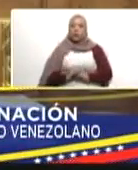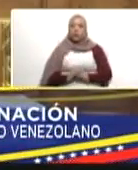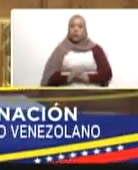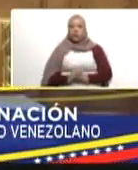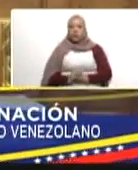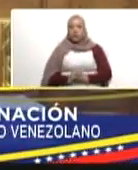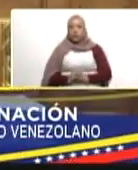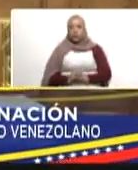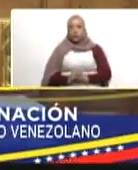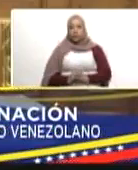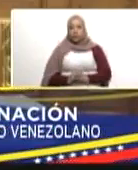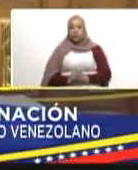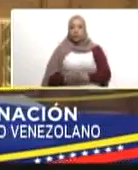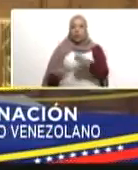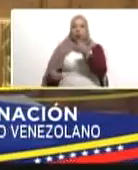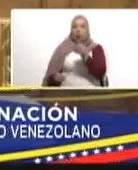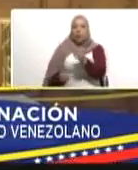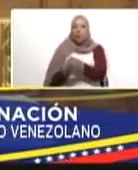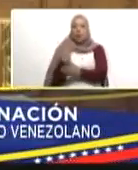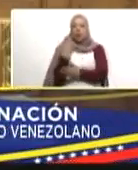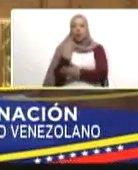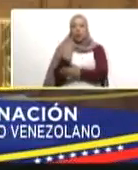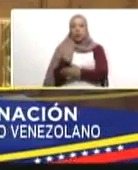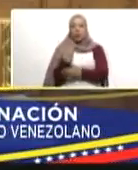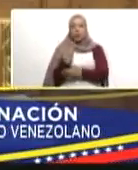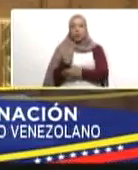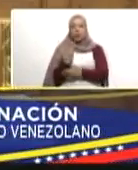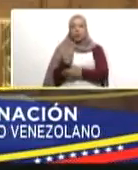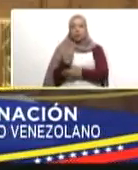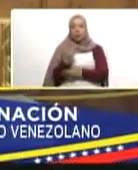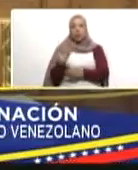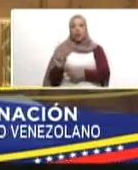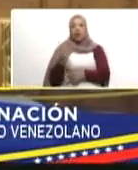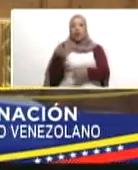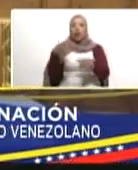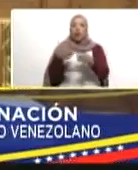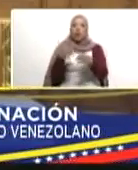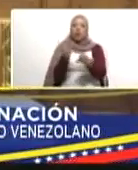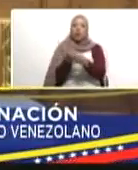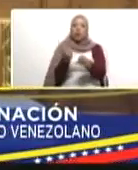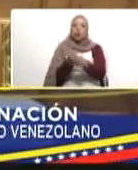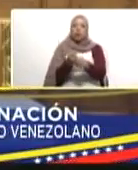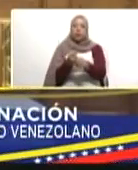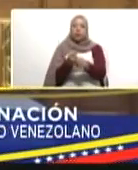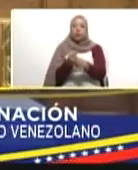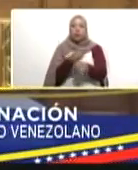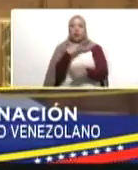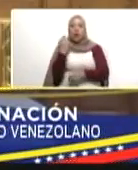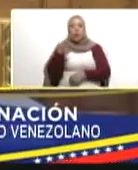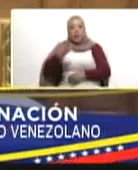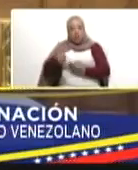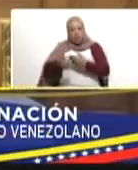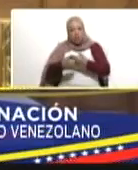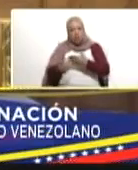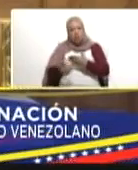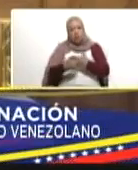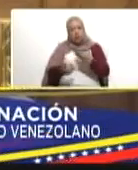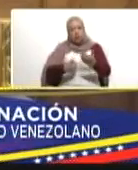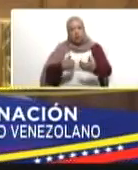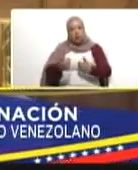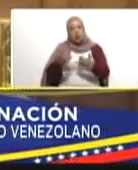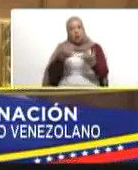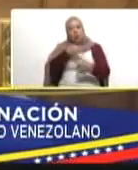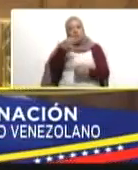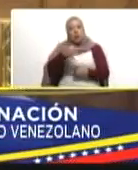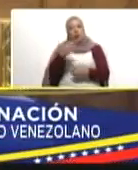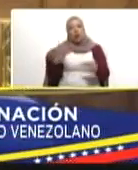años mayo descubrimos el primer grupo que pretenda pretendía matarme porque yo siempre